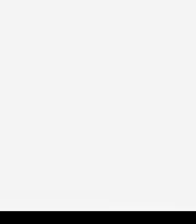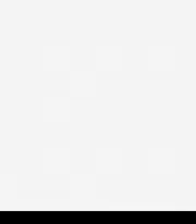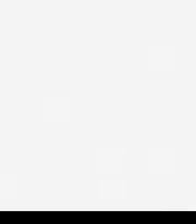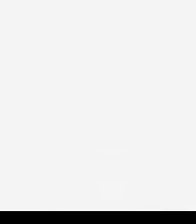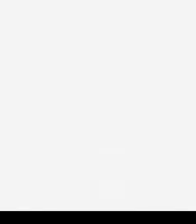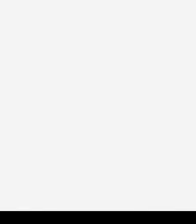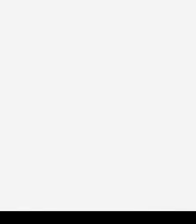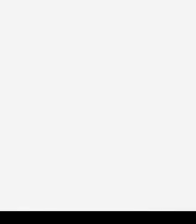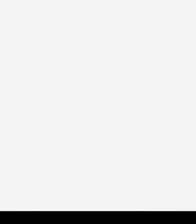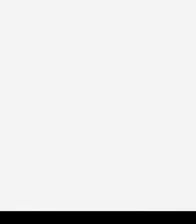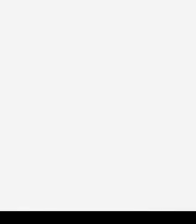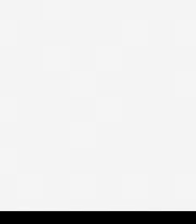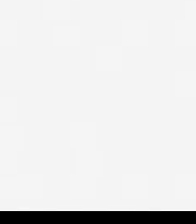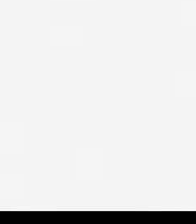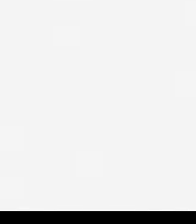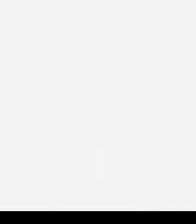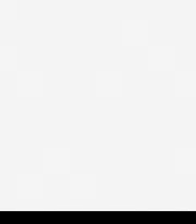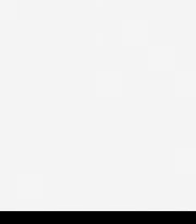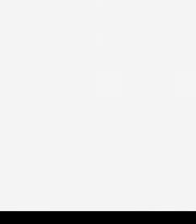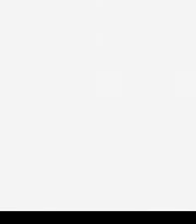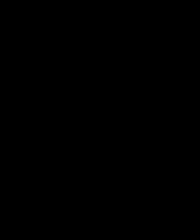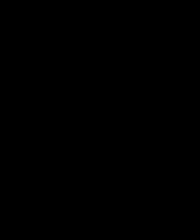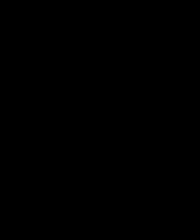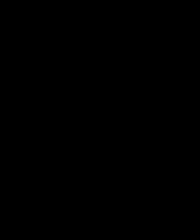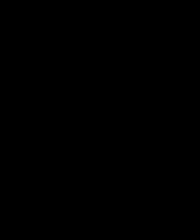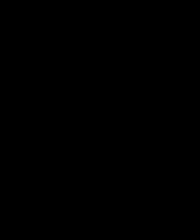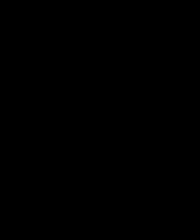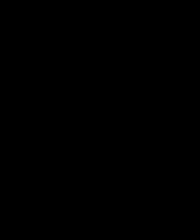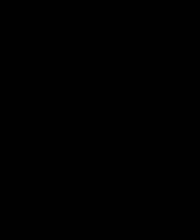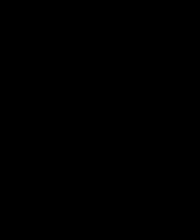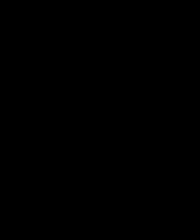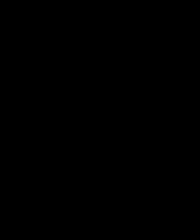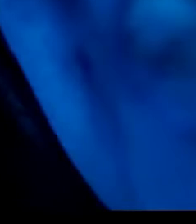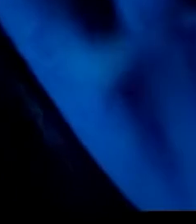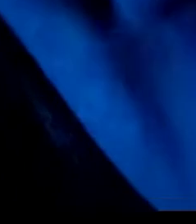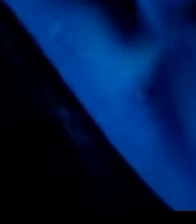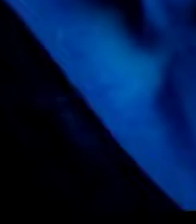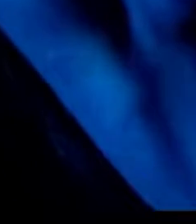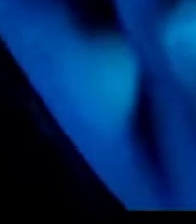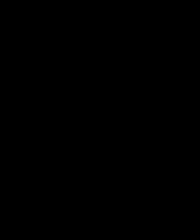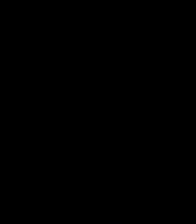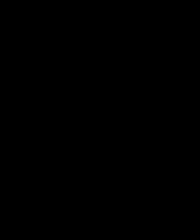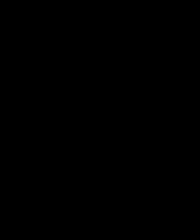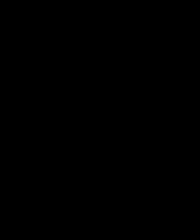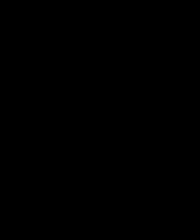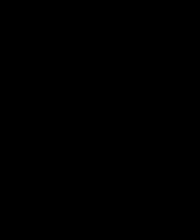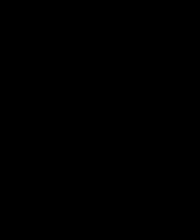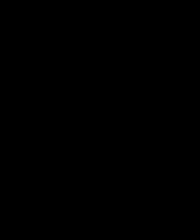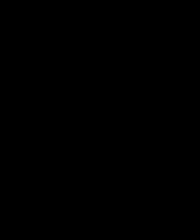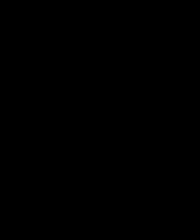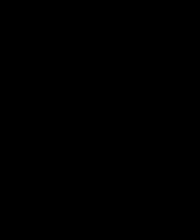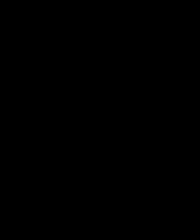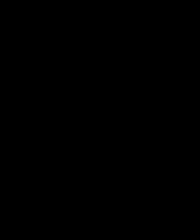cada momento quiero verte. Cúrame esta herida, corre.